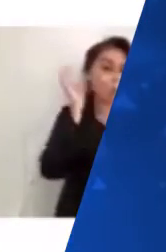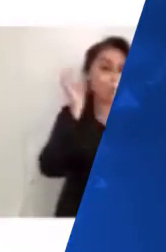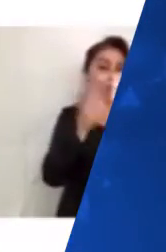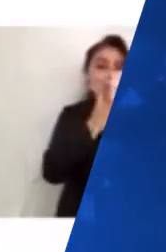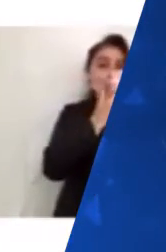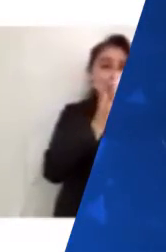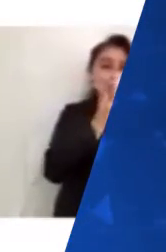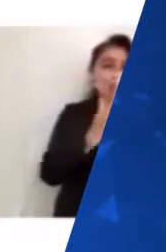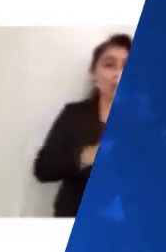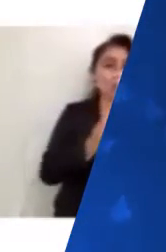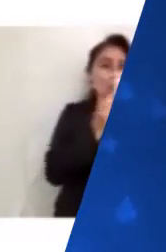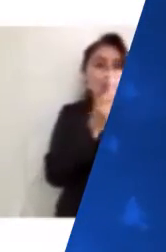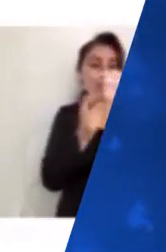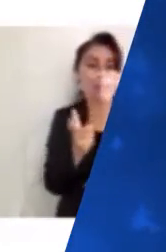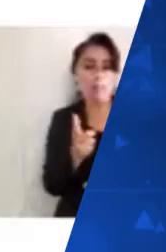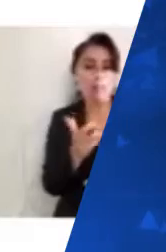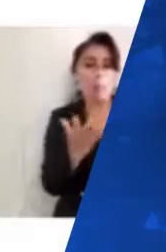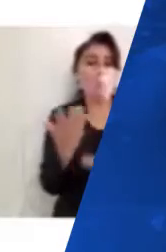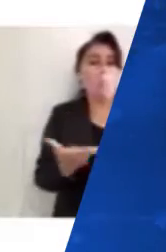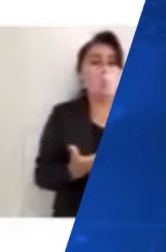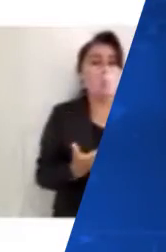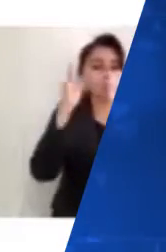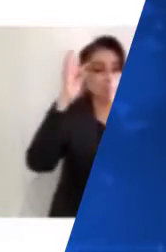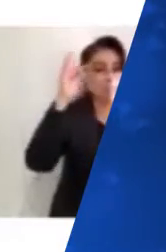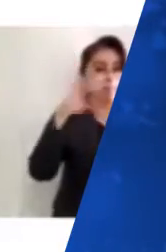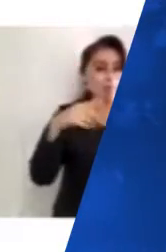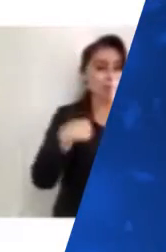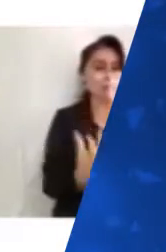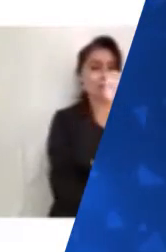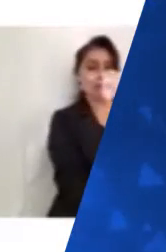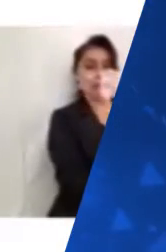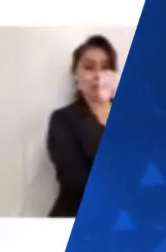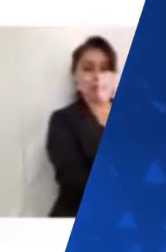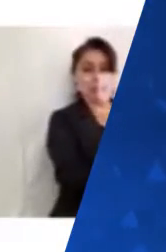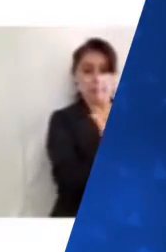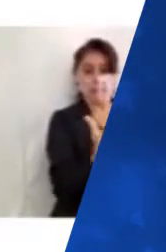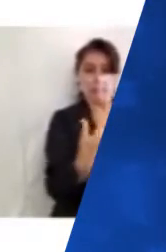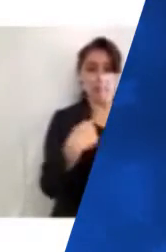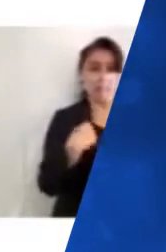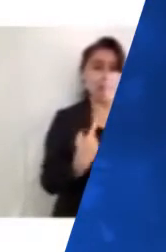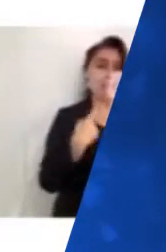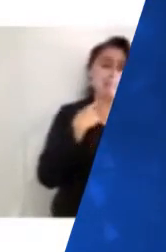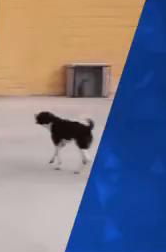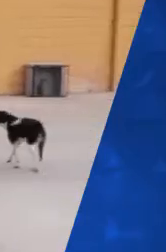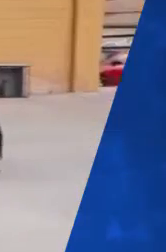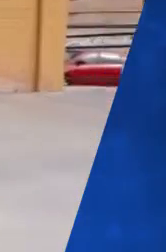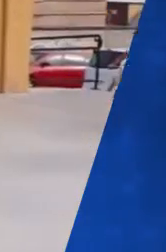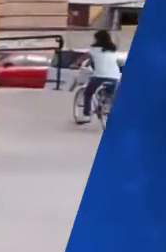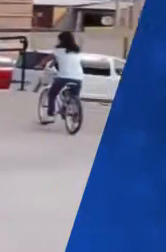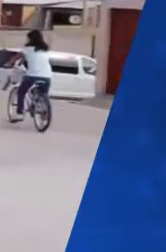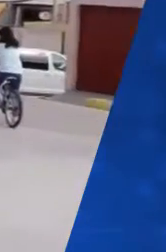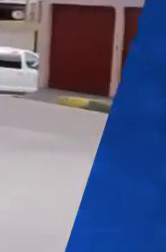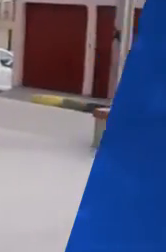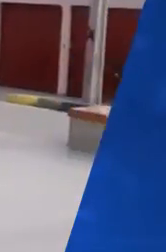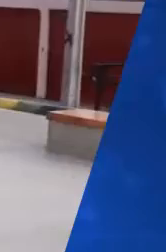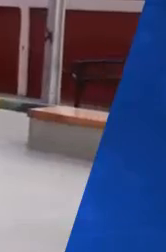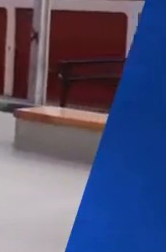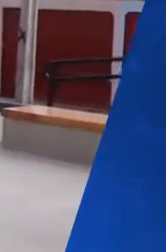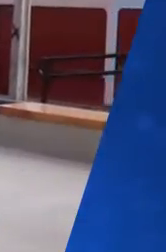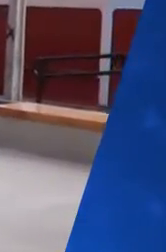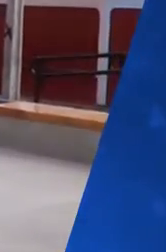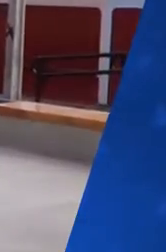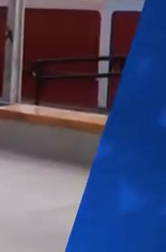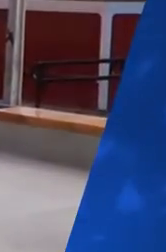Reiteran llamado a denunciar hechos de violencia de género a través de canales presenciales o virtuales. Municipalidad